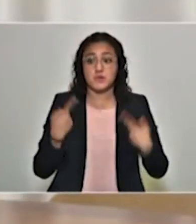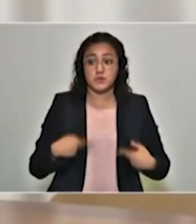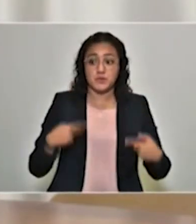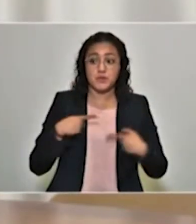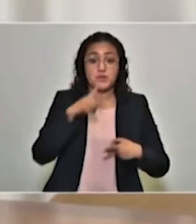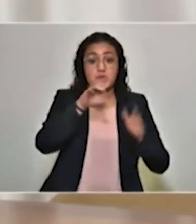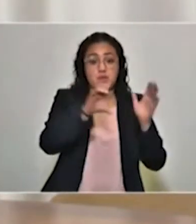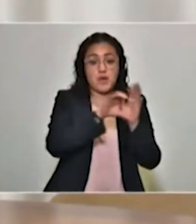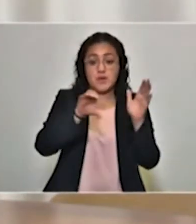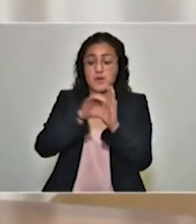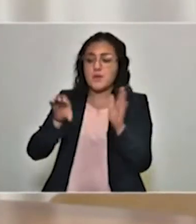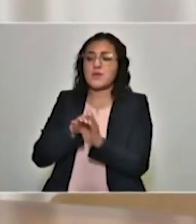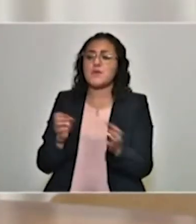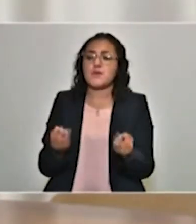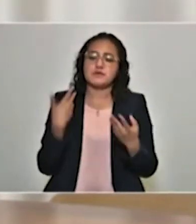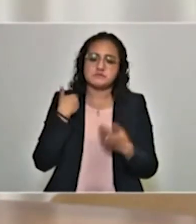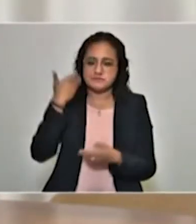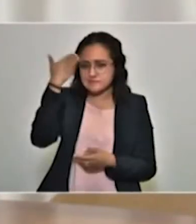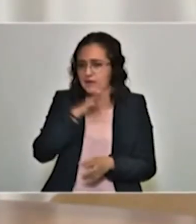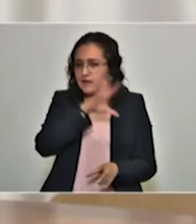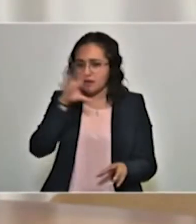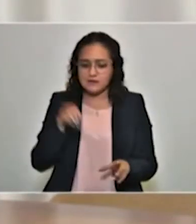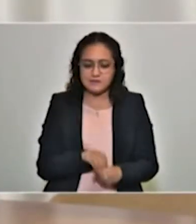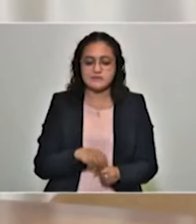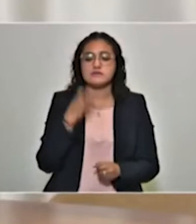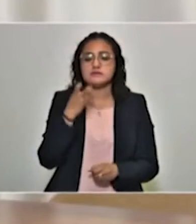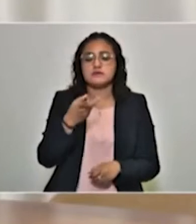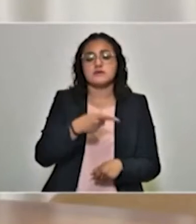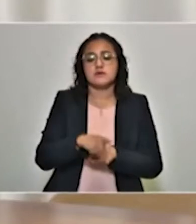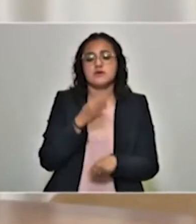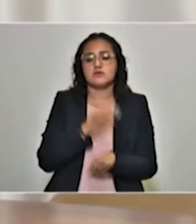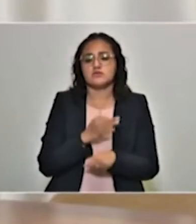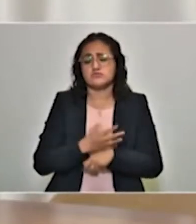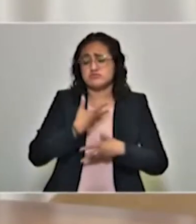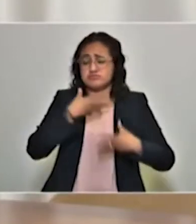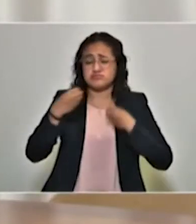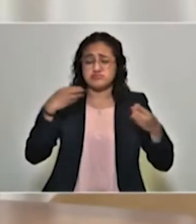habitación. Hay un serio riesgo de contagio masivo.